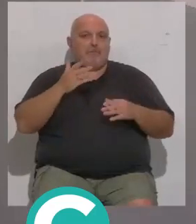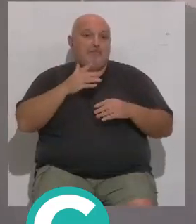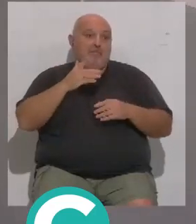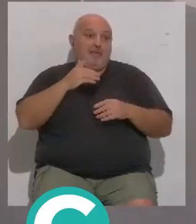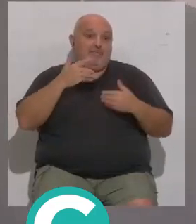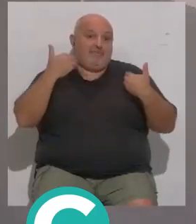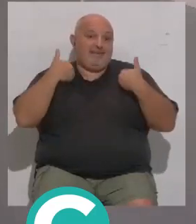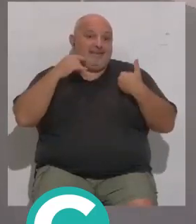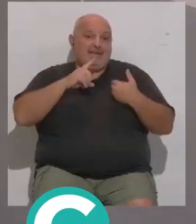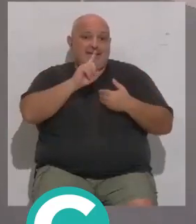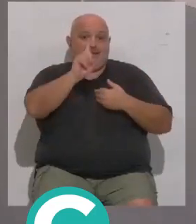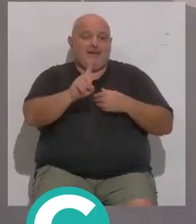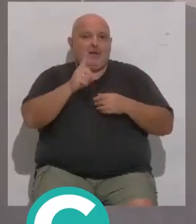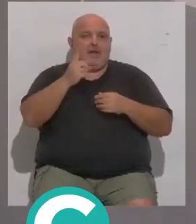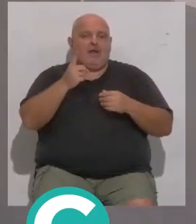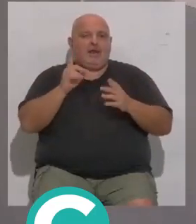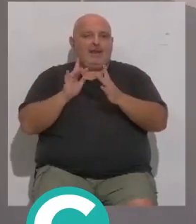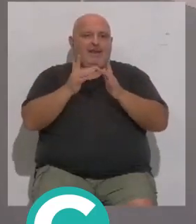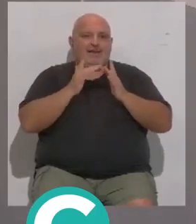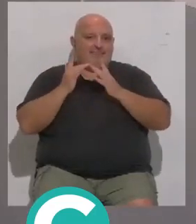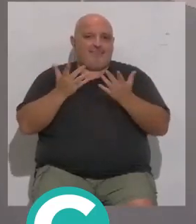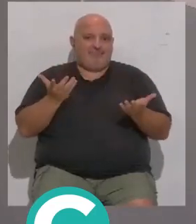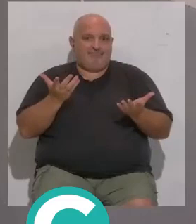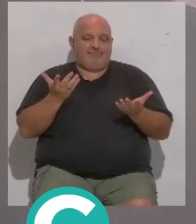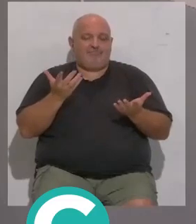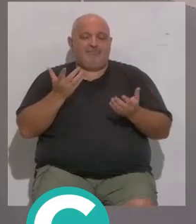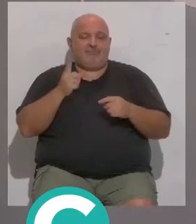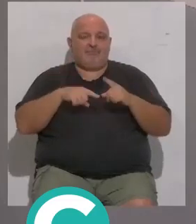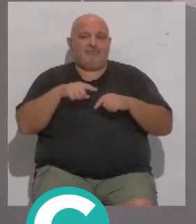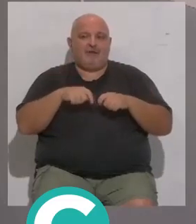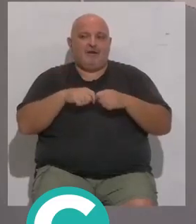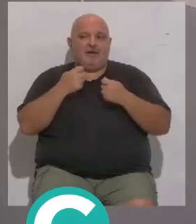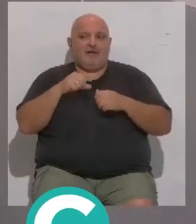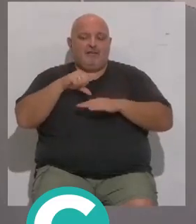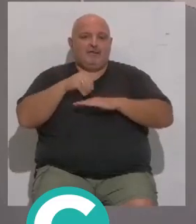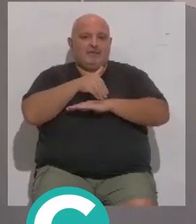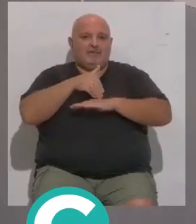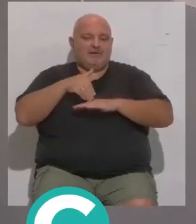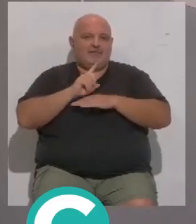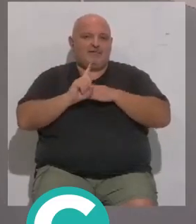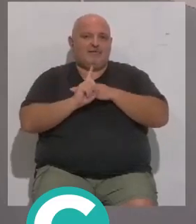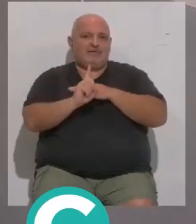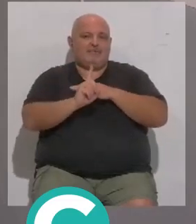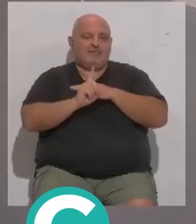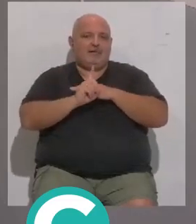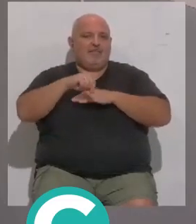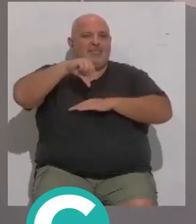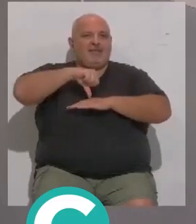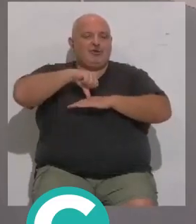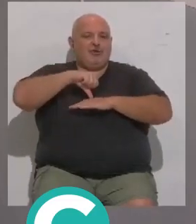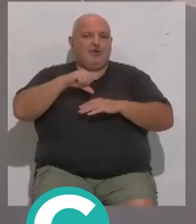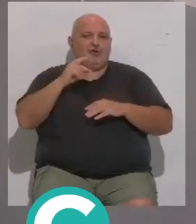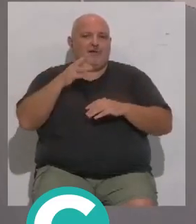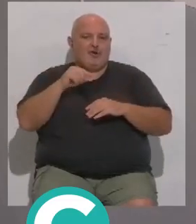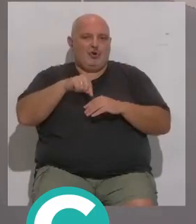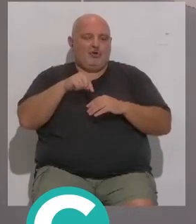punta. Ahora cuando sale de un poco más adelante, rompe una línea en el centro del campo, ahí está la posición de Rubén